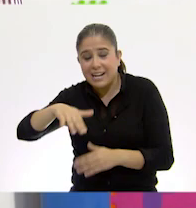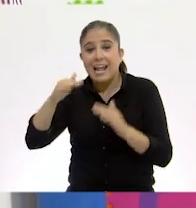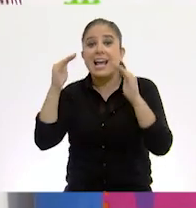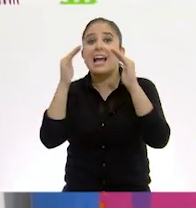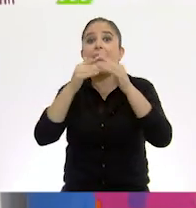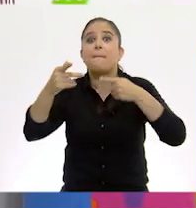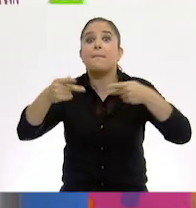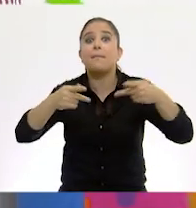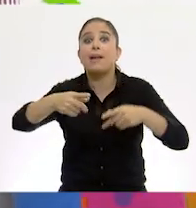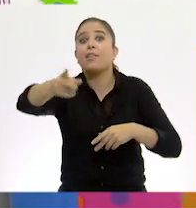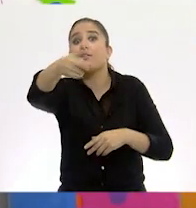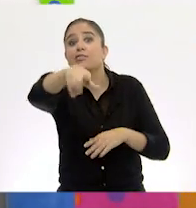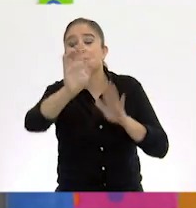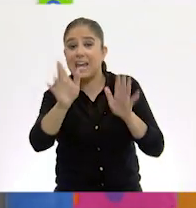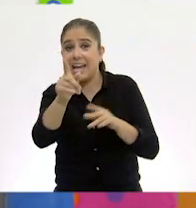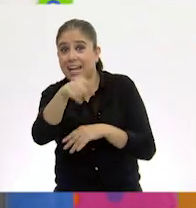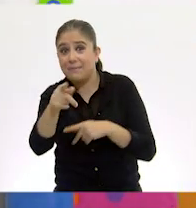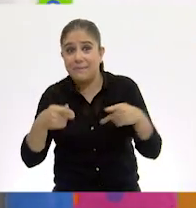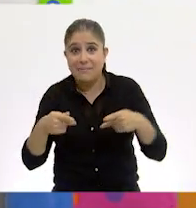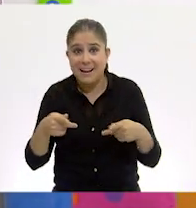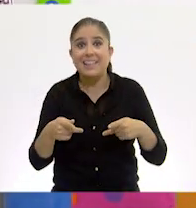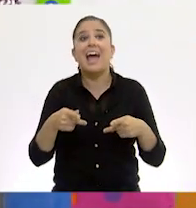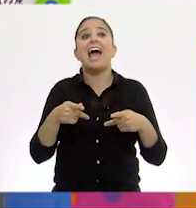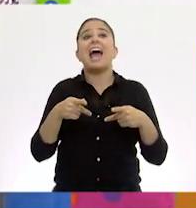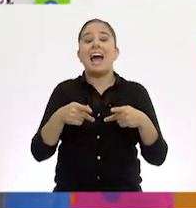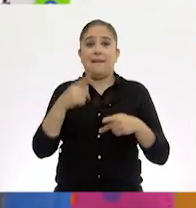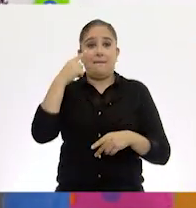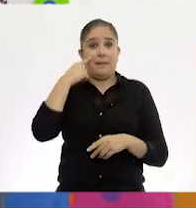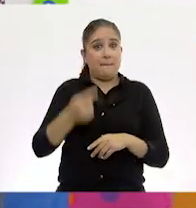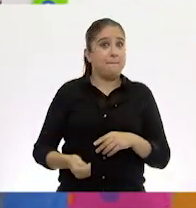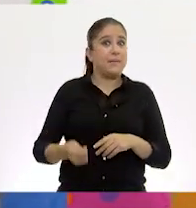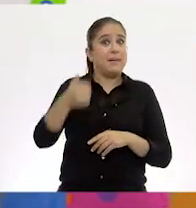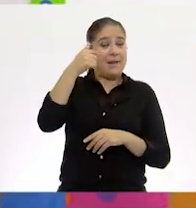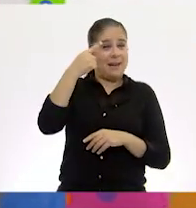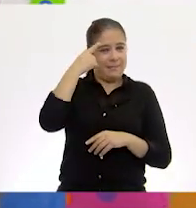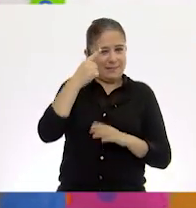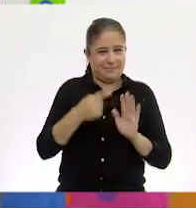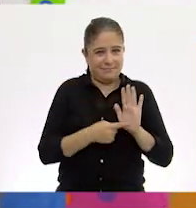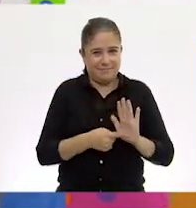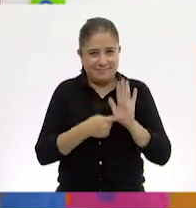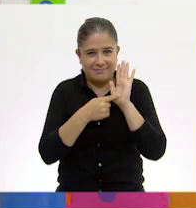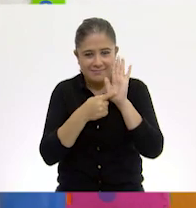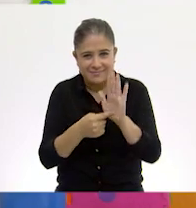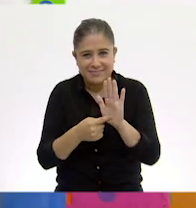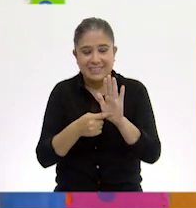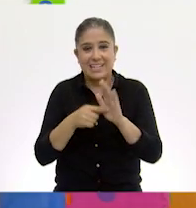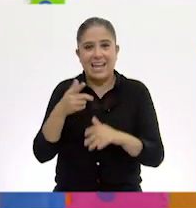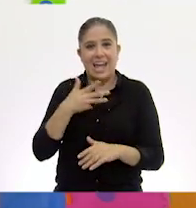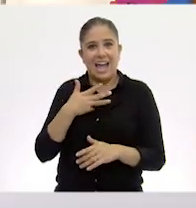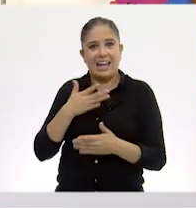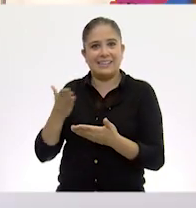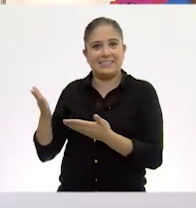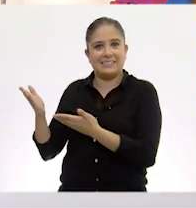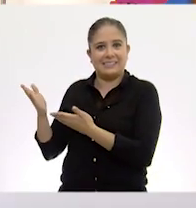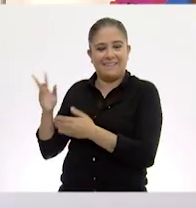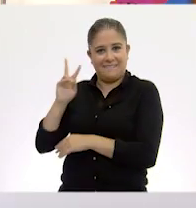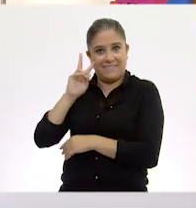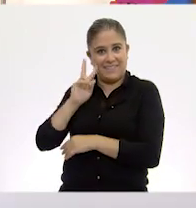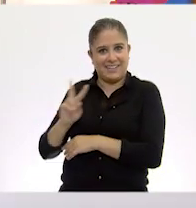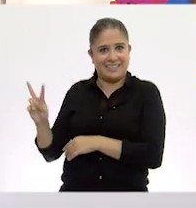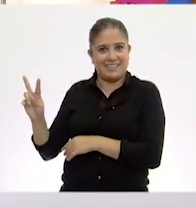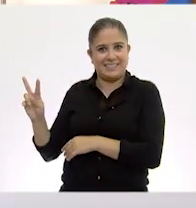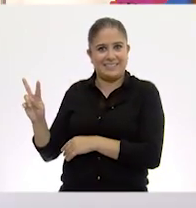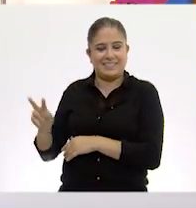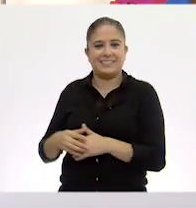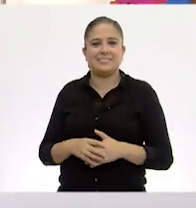están preparados? Muy bien, creo que sí. Y la primera pista para ajá, esta actividad la tenemos aquí. ¿Dónde? Vamos a ver.